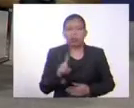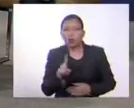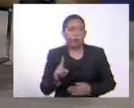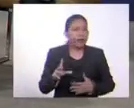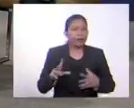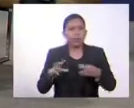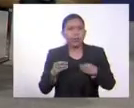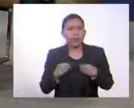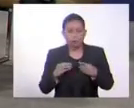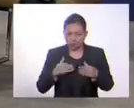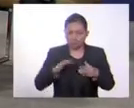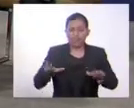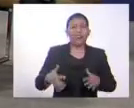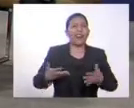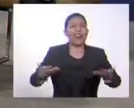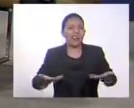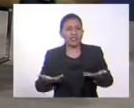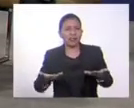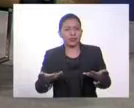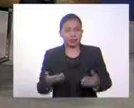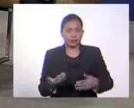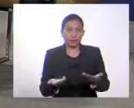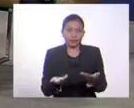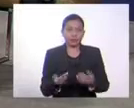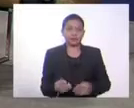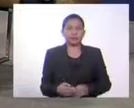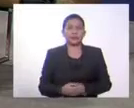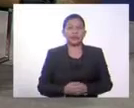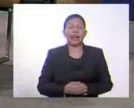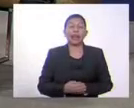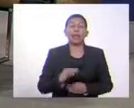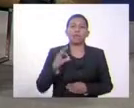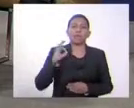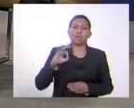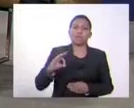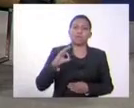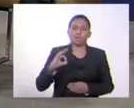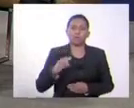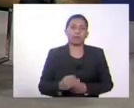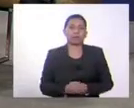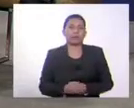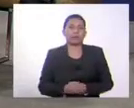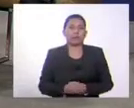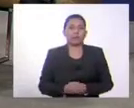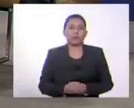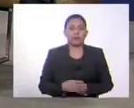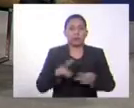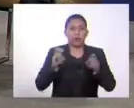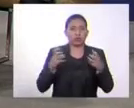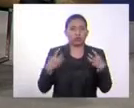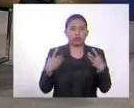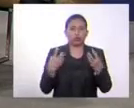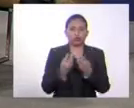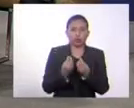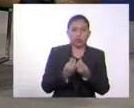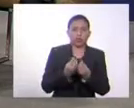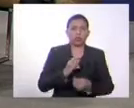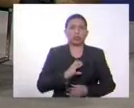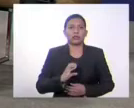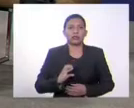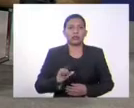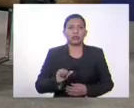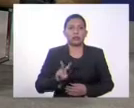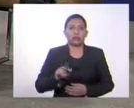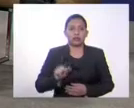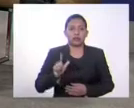hablamos también de sociedad civil y sociedad política, ¿quiénes integran esta sociedad? ¿A quiénes llamamos